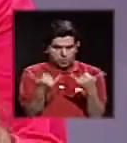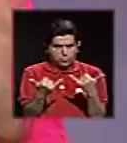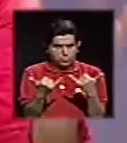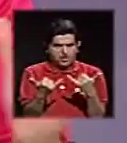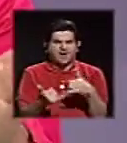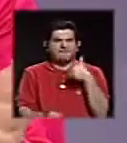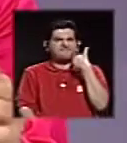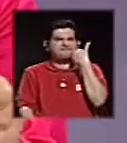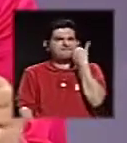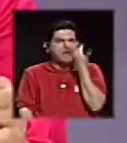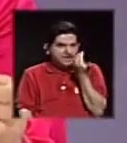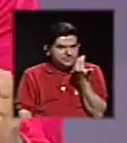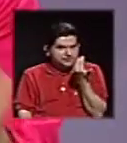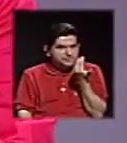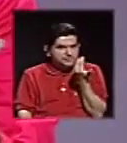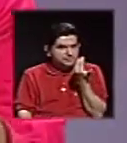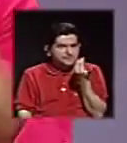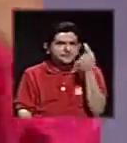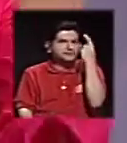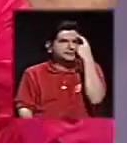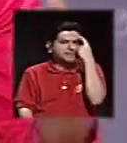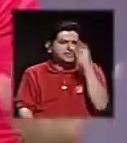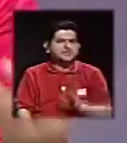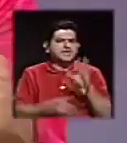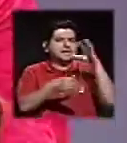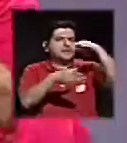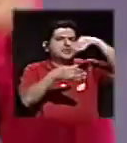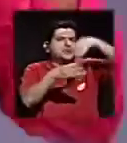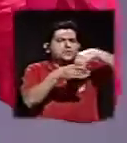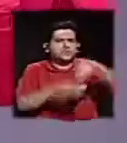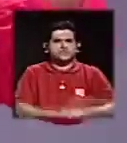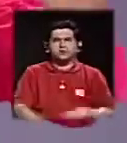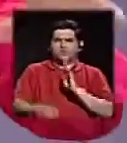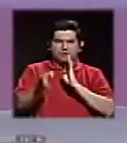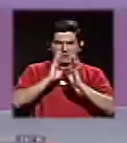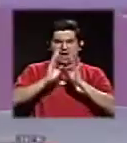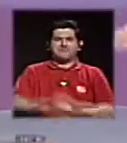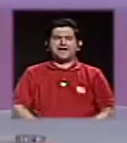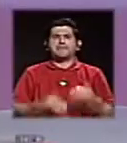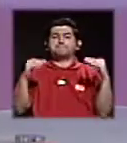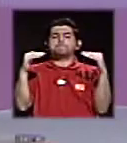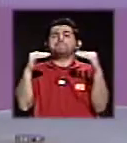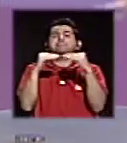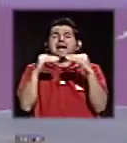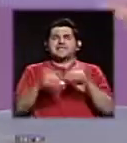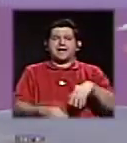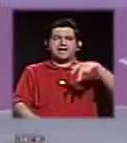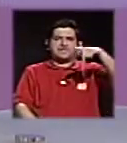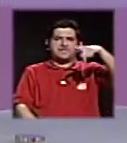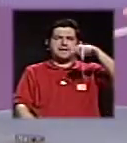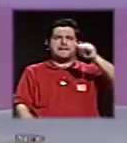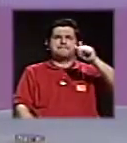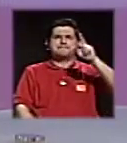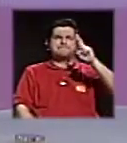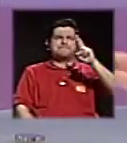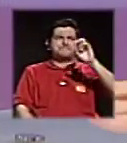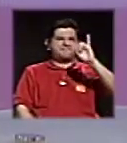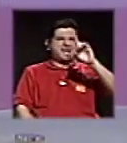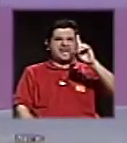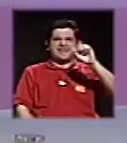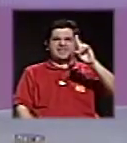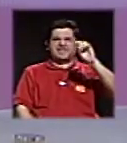es fácil vamos a ver es fácil la incorporación porque estamos hablando de paridad tal vez para que tal vez explicamos a la gente que se